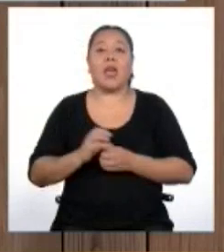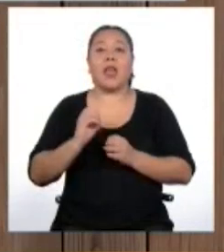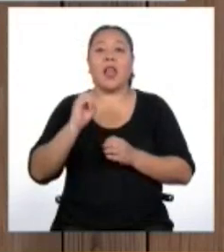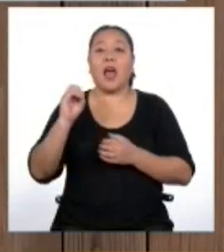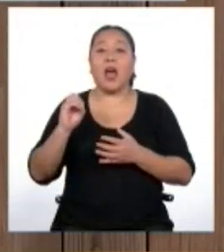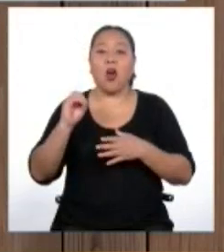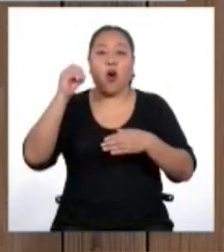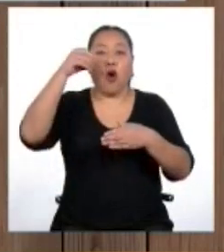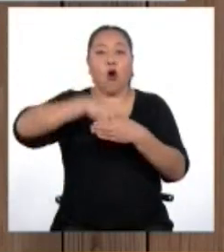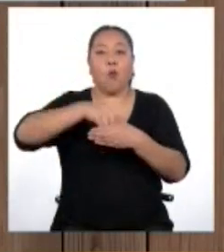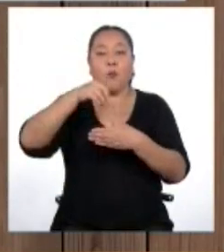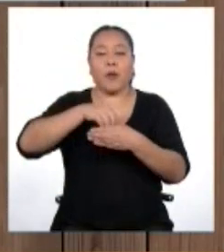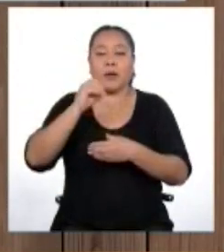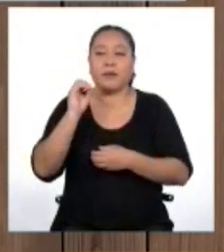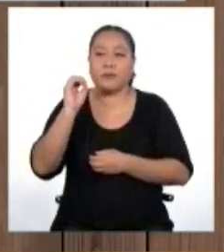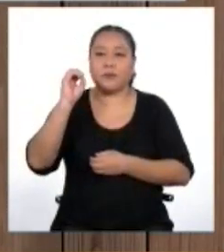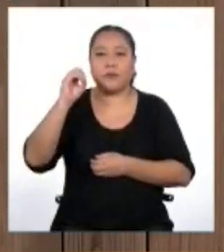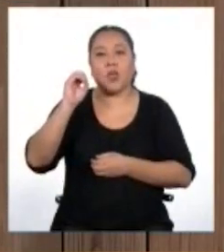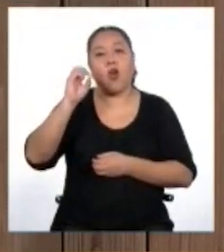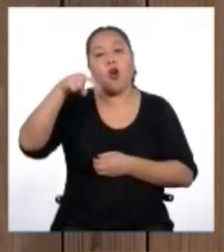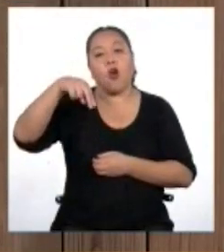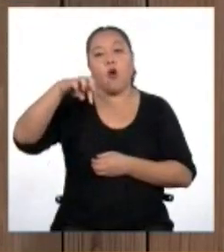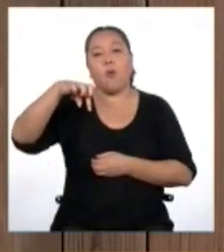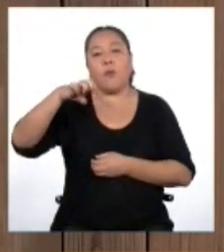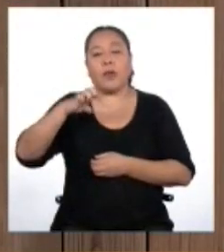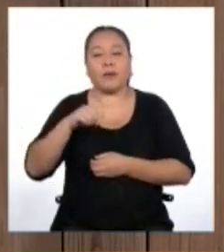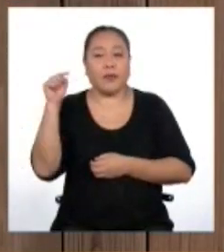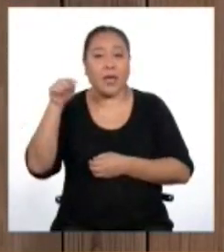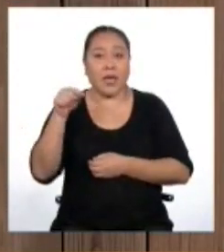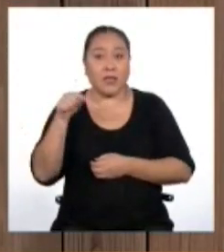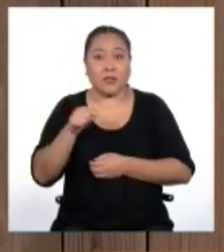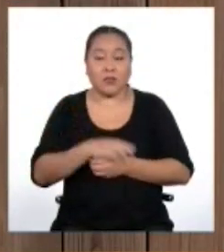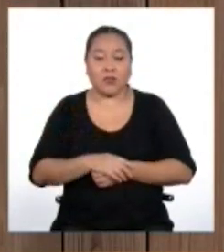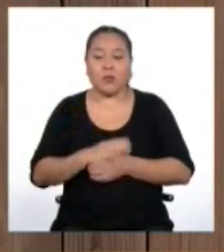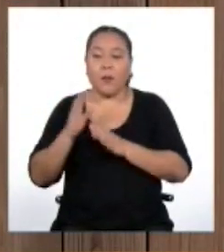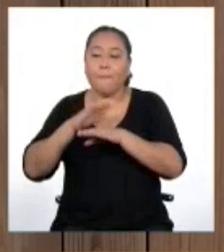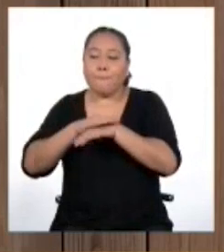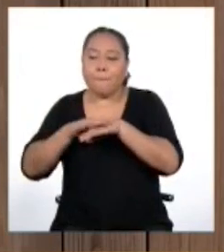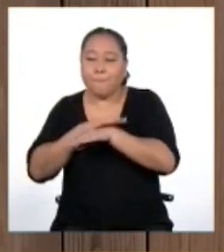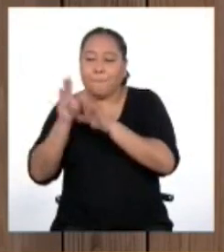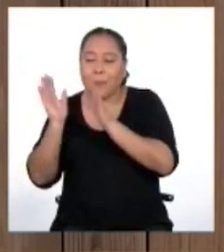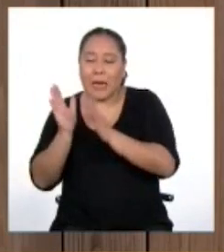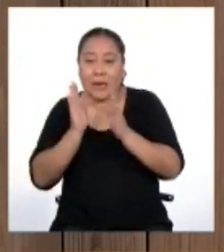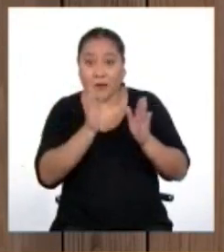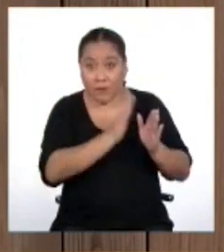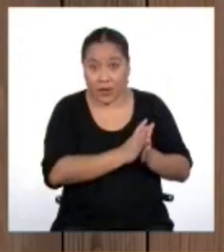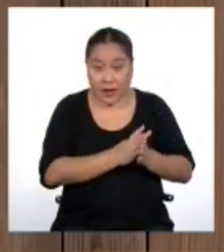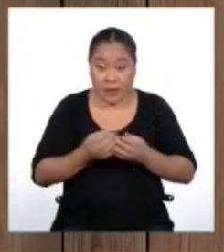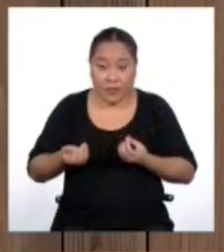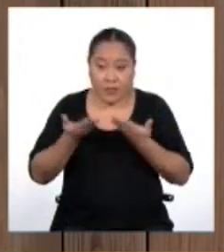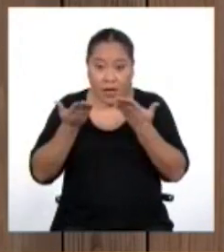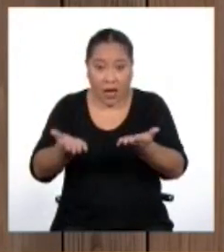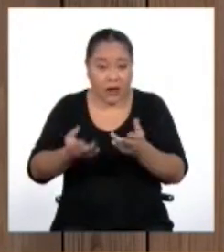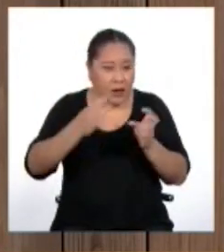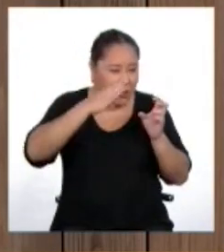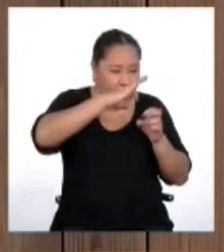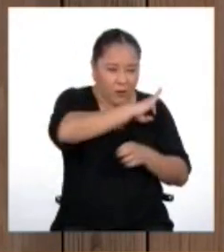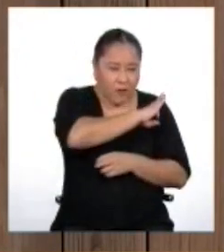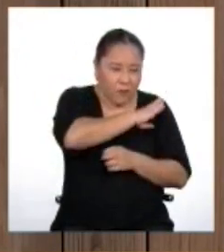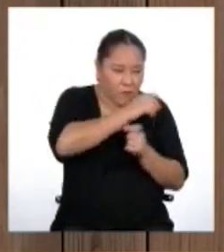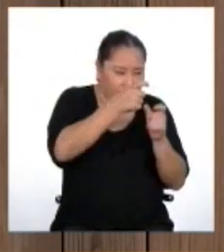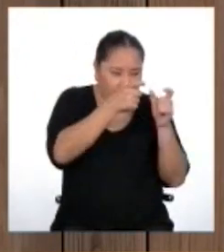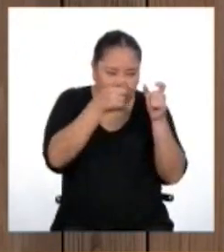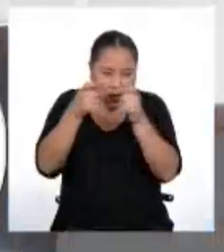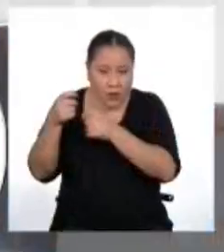de Procesos Electorales, OMPE. Ellos se encargan de planificar, ejecutar y fiscalizar los